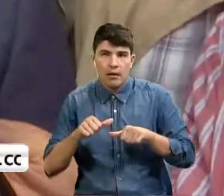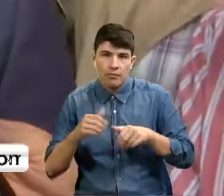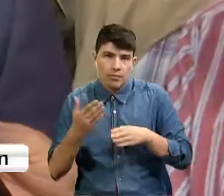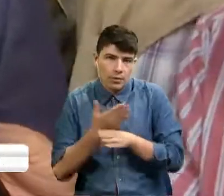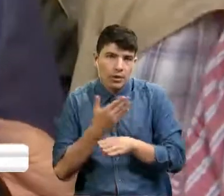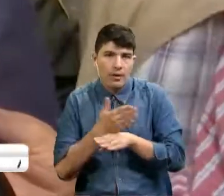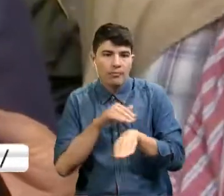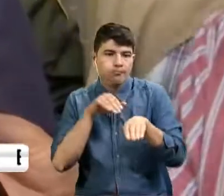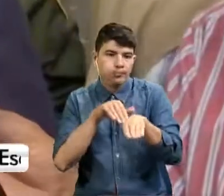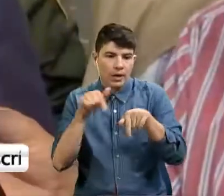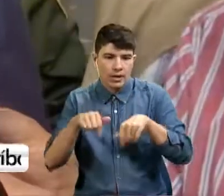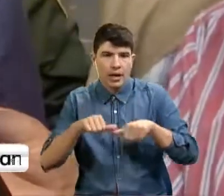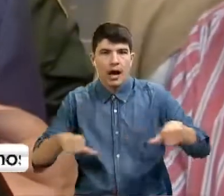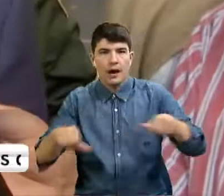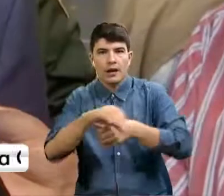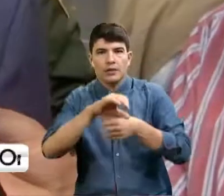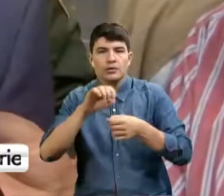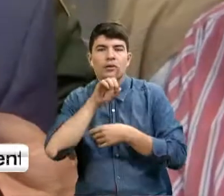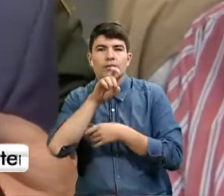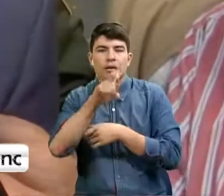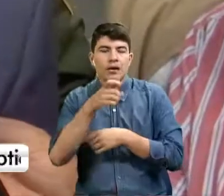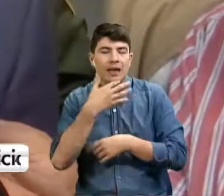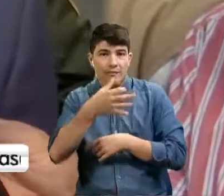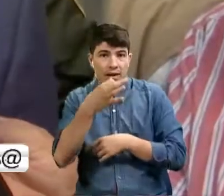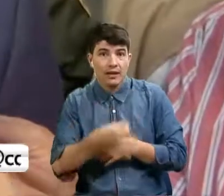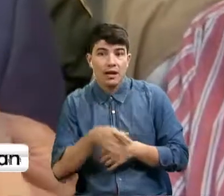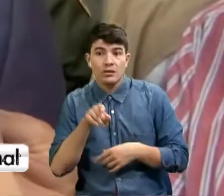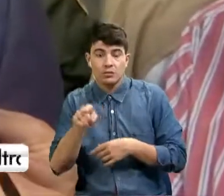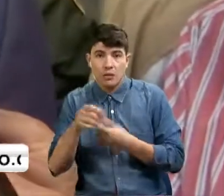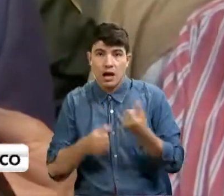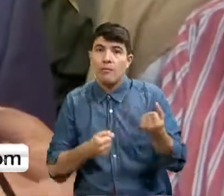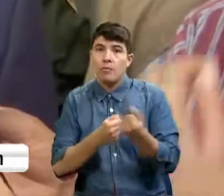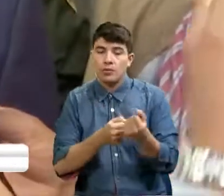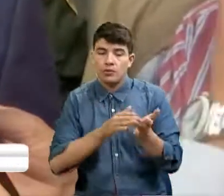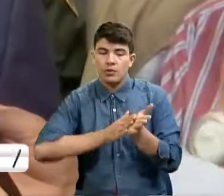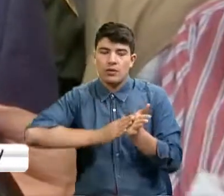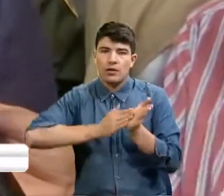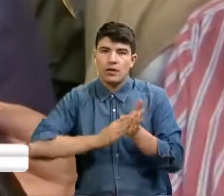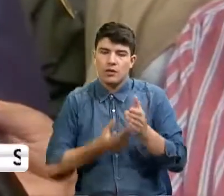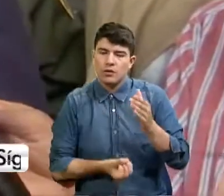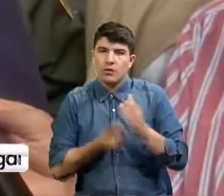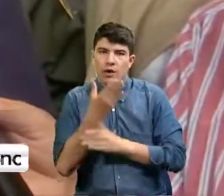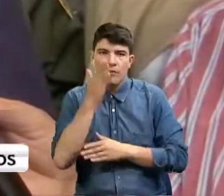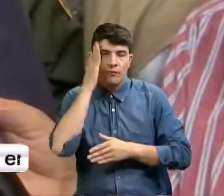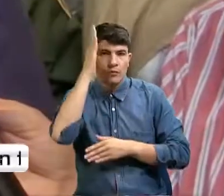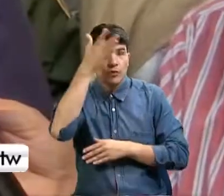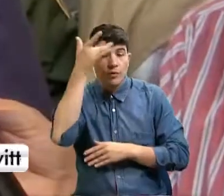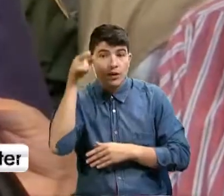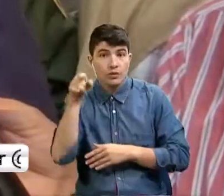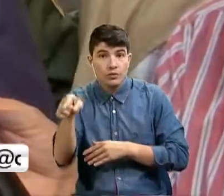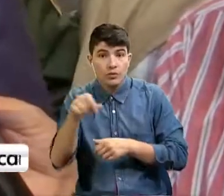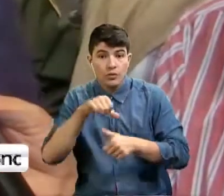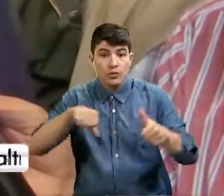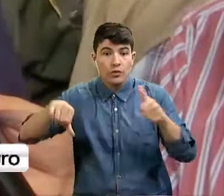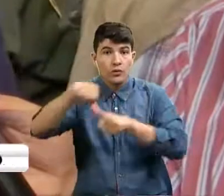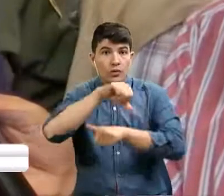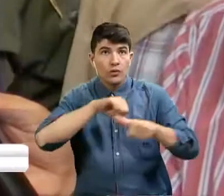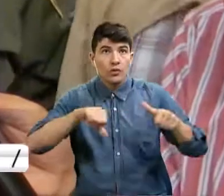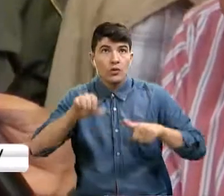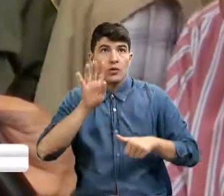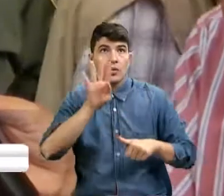sino que realmente vincula a floridablanca dentro de la modernidad dentro del futuro porque este es un intercambiador